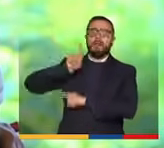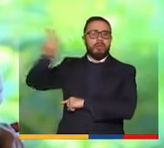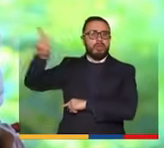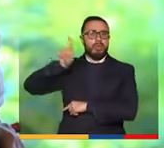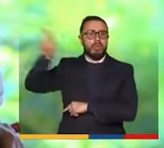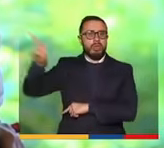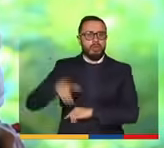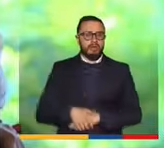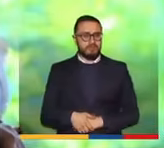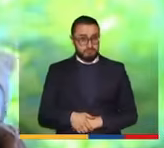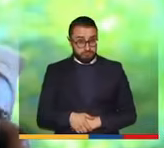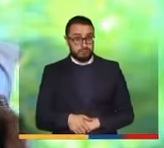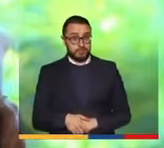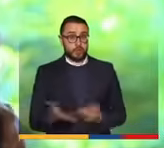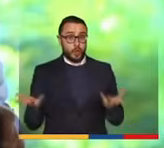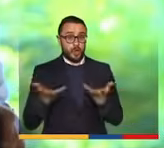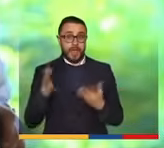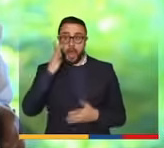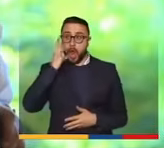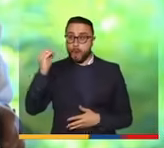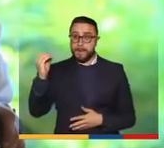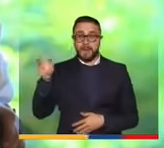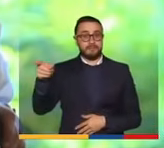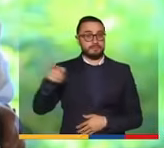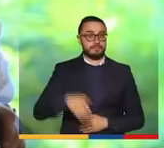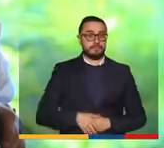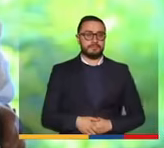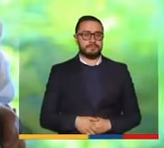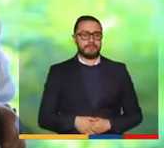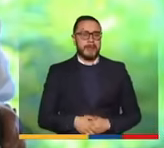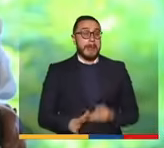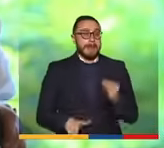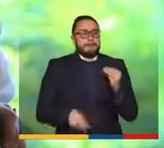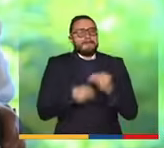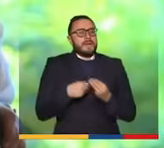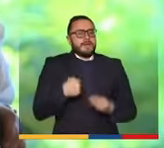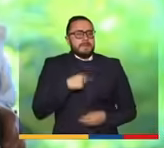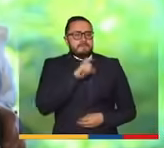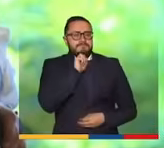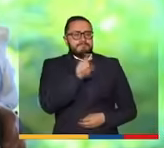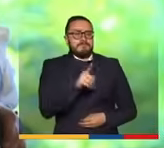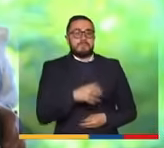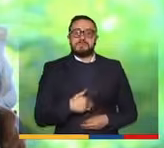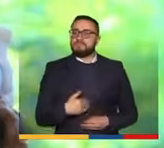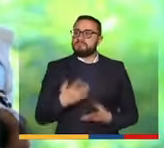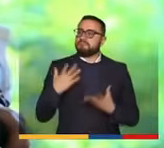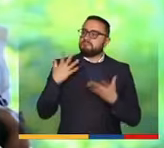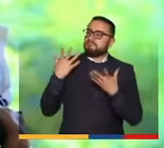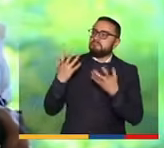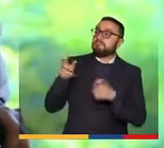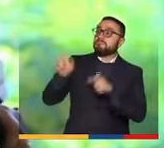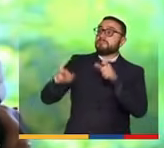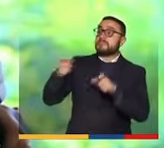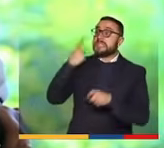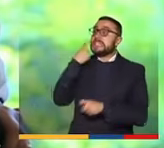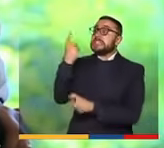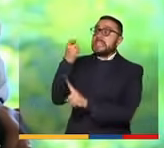Y más aún preguntaría, porque no me interesa la persecución de las